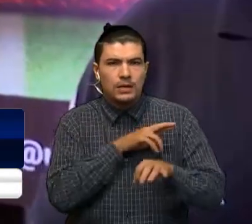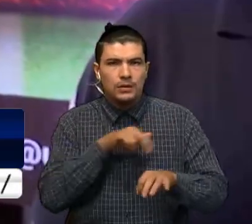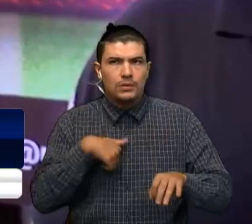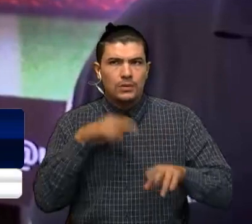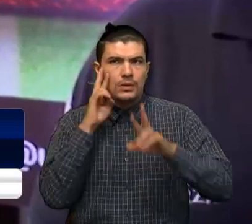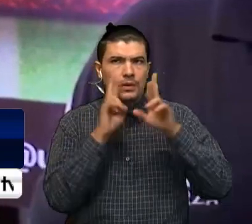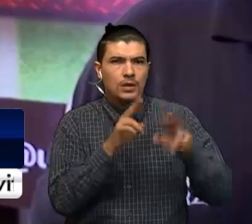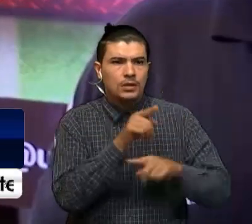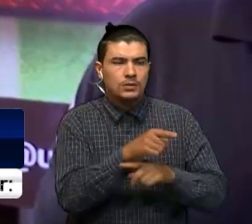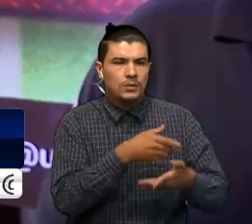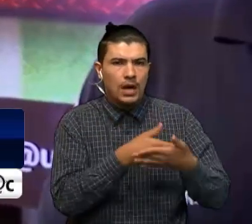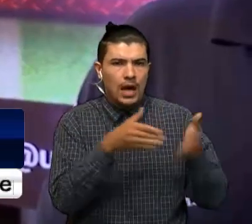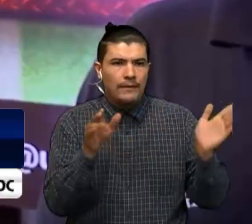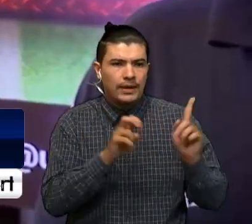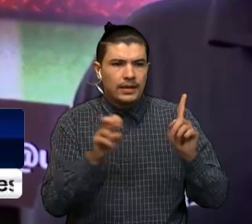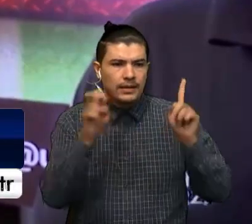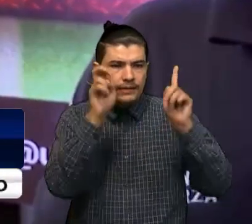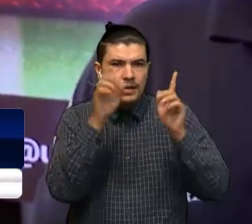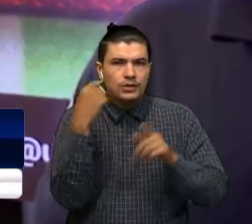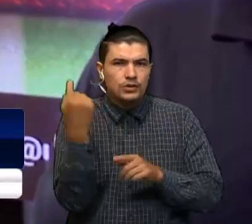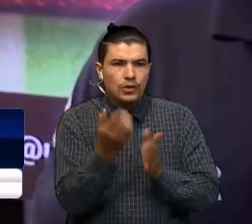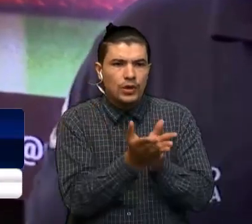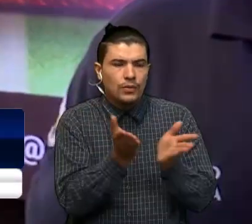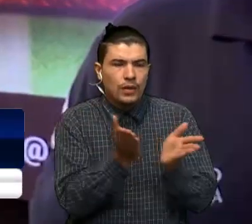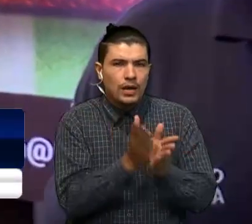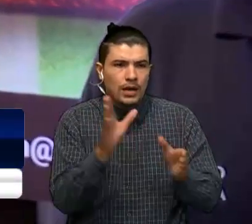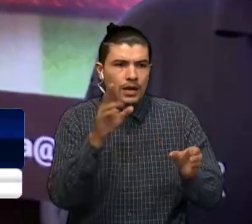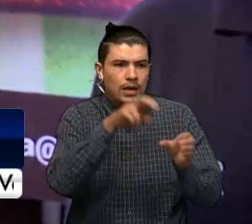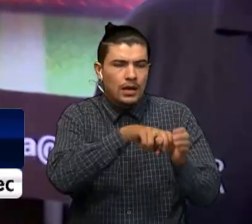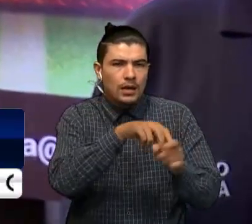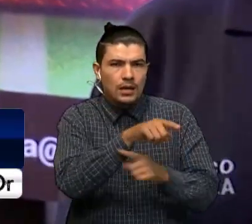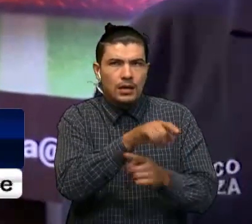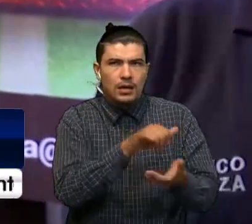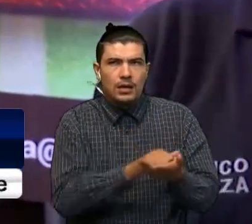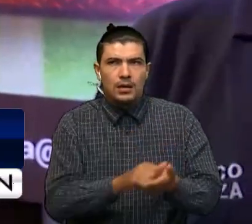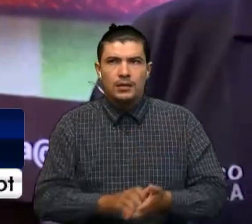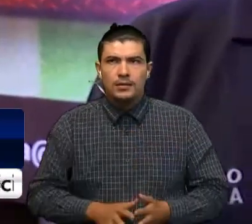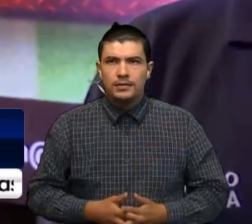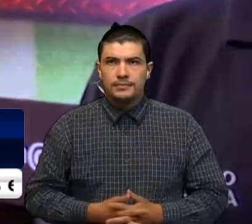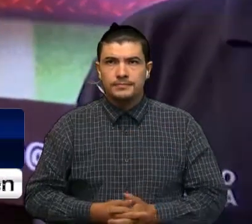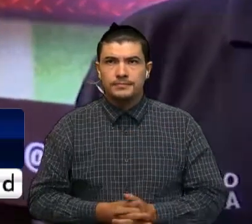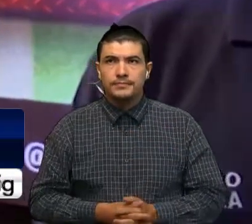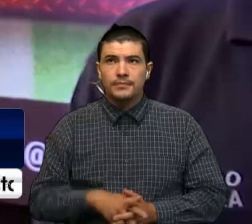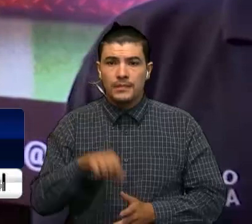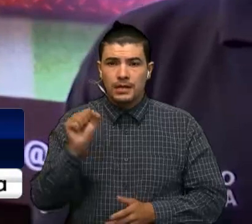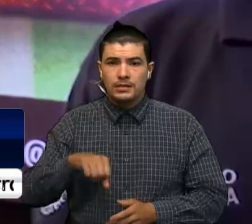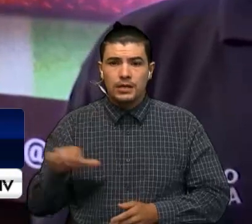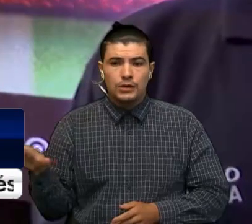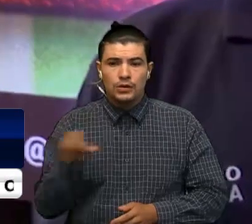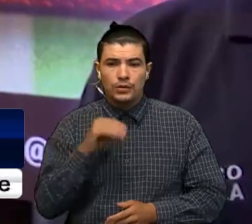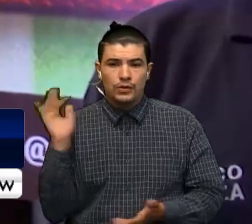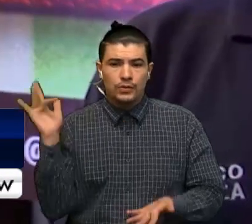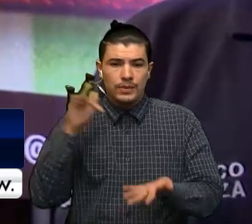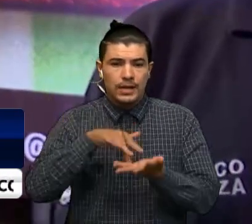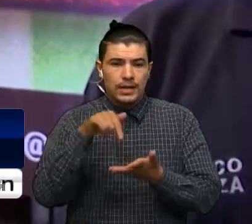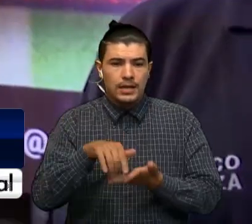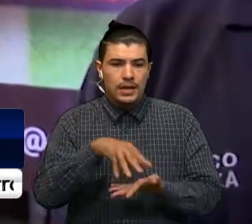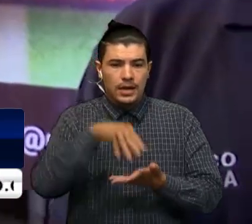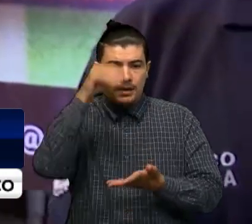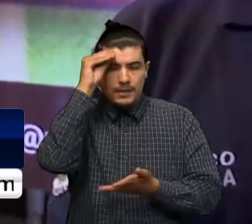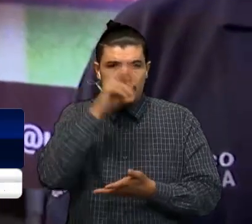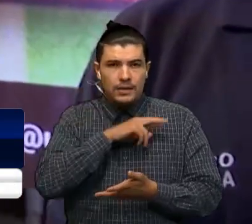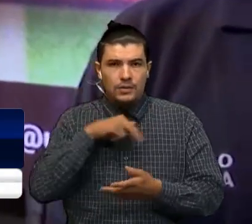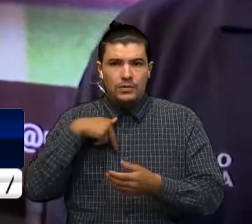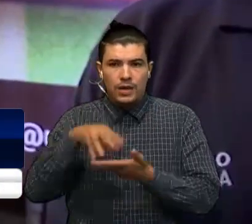abrieron categorías que son netamente educativas sí y se separan de por ahí lo que es más competitivo si bien todos venimos a aprender y nos llevamos algo importante de